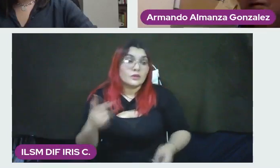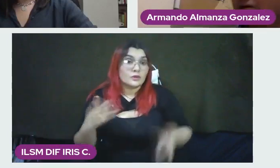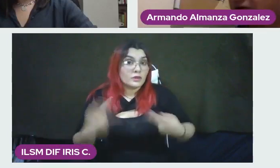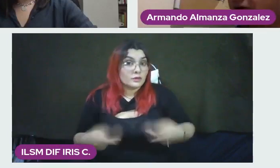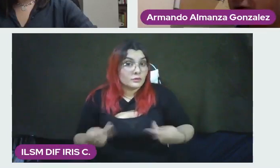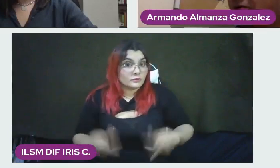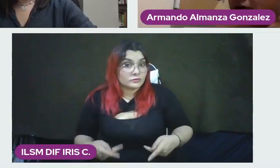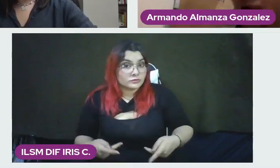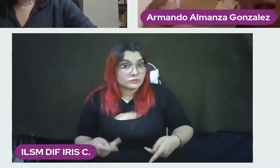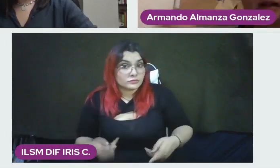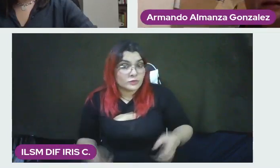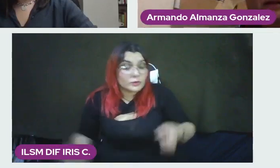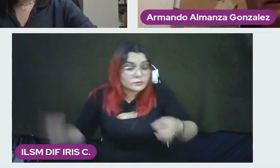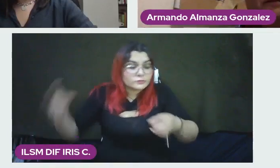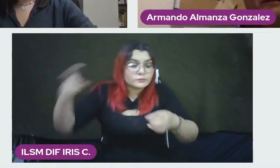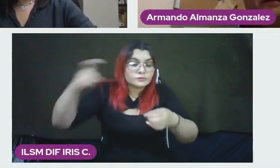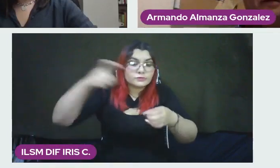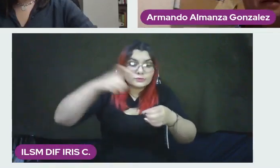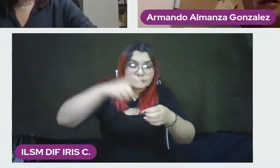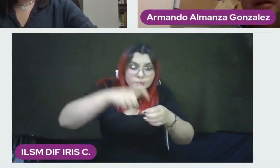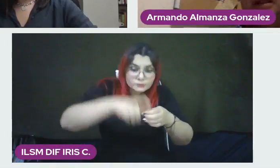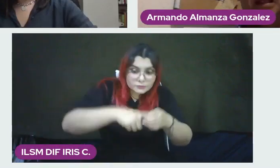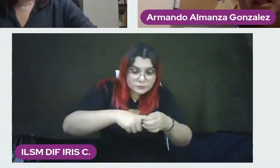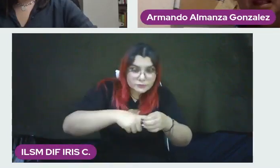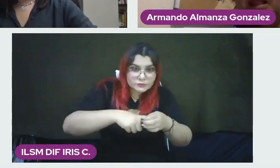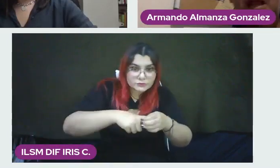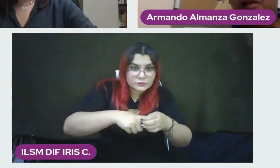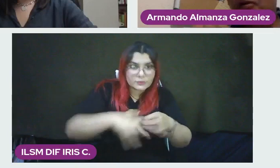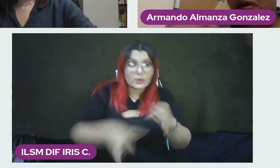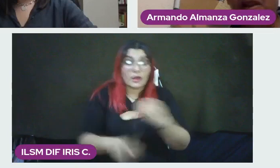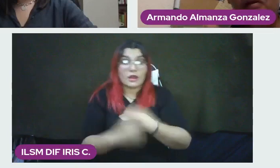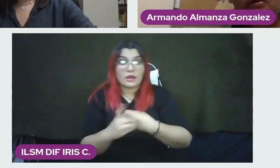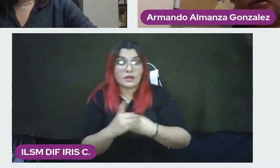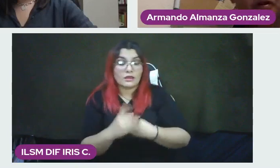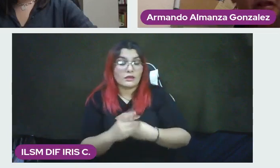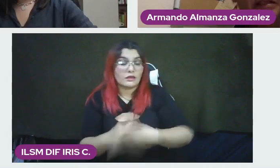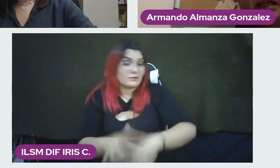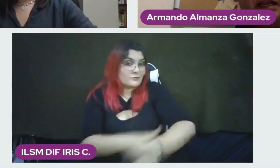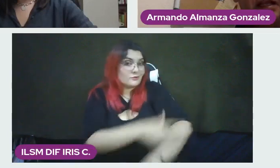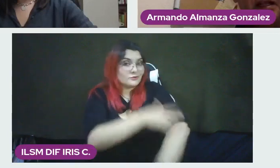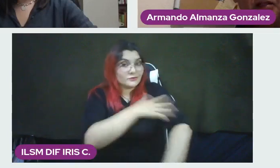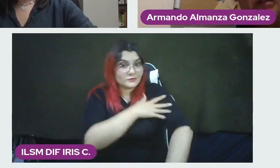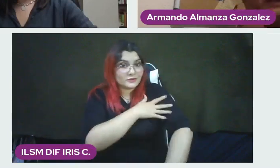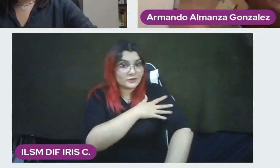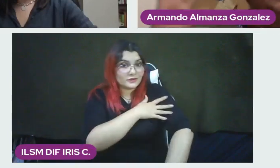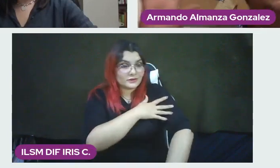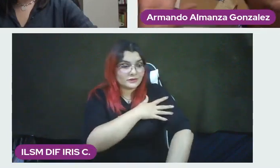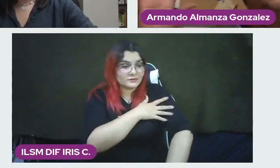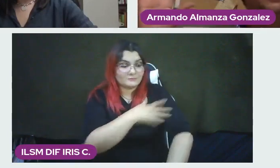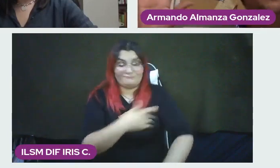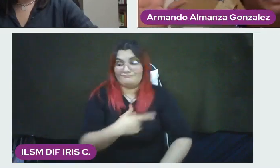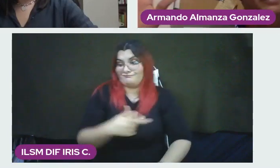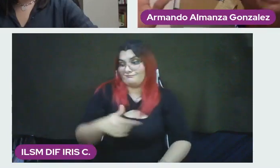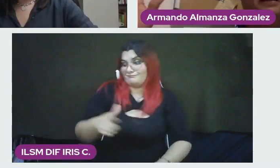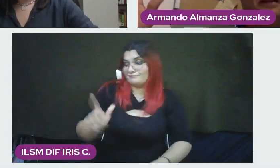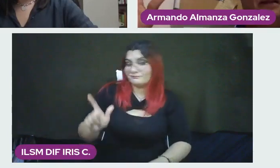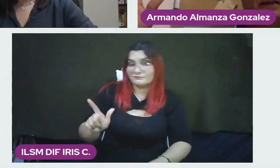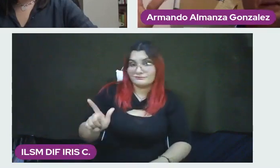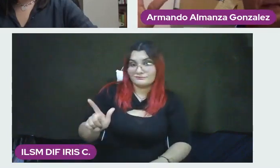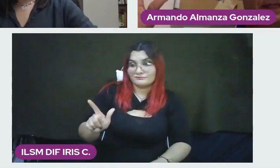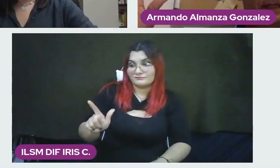opulencia de la cuestión emocional, ¿no?, y algo no le gusta o le desagrada, entonces va a decir que está